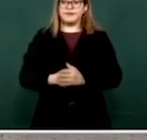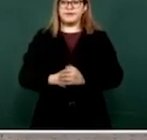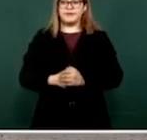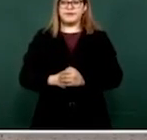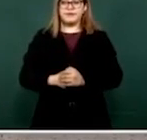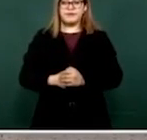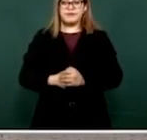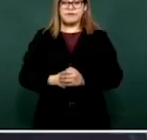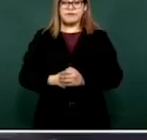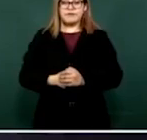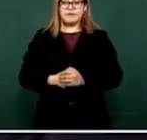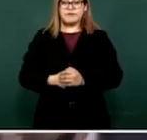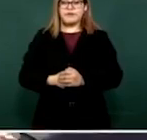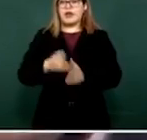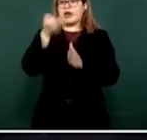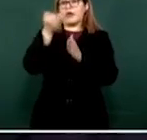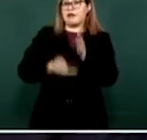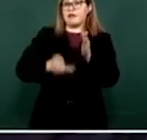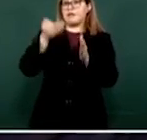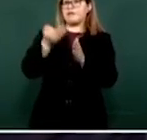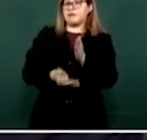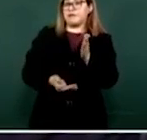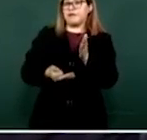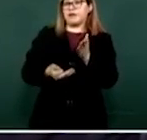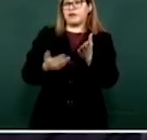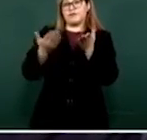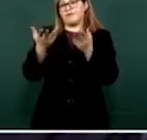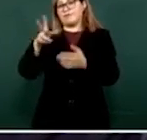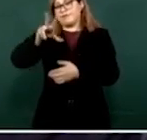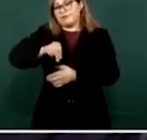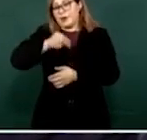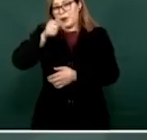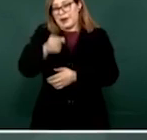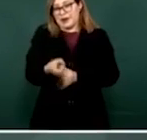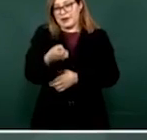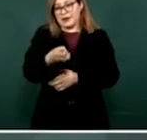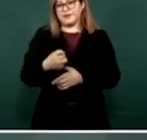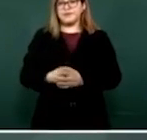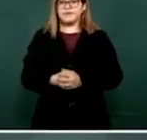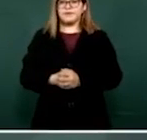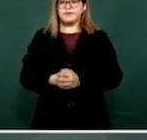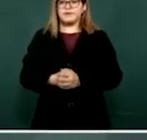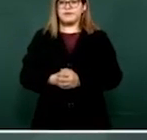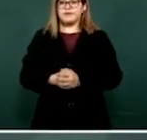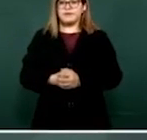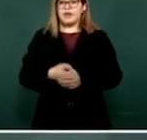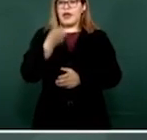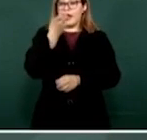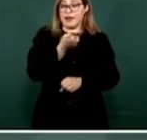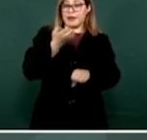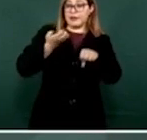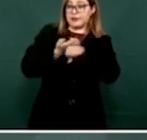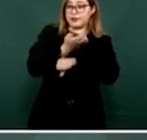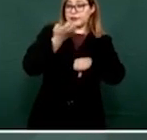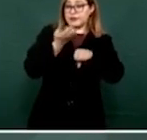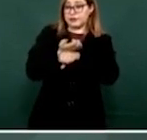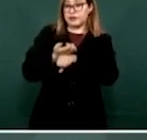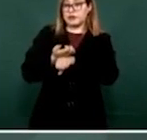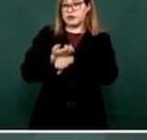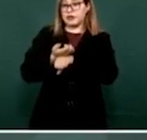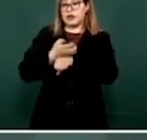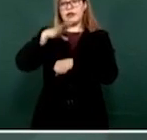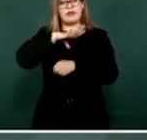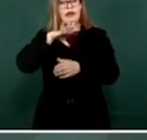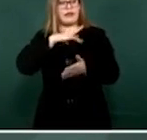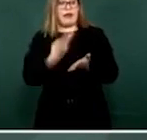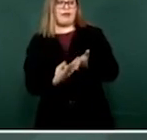sin mencionar qué estados, porque no se trata de eso. Claro, ese estado tiene más del